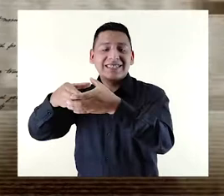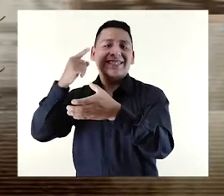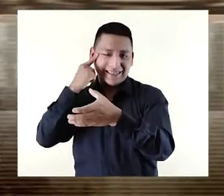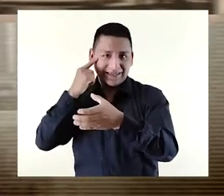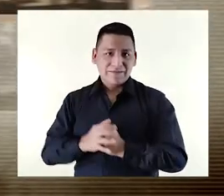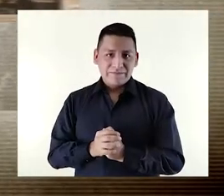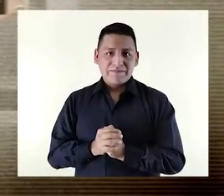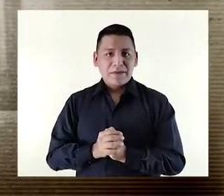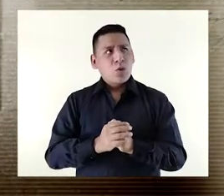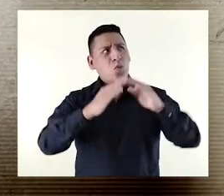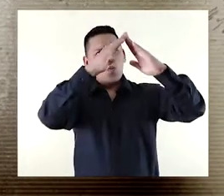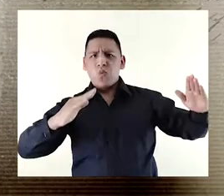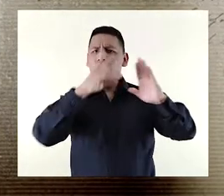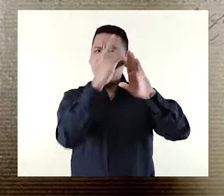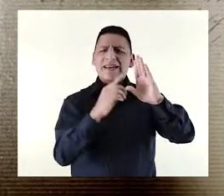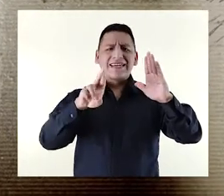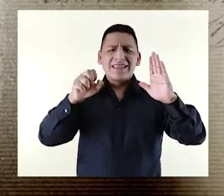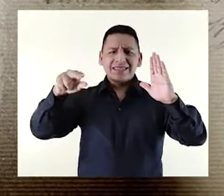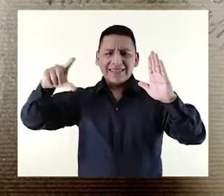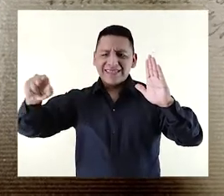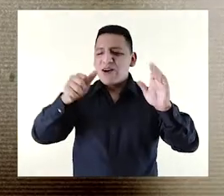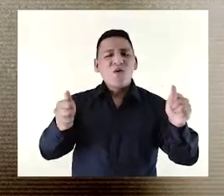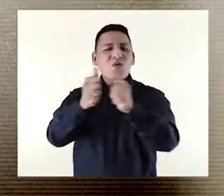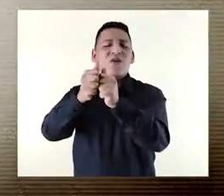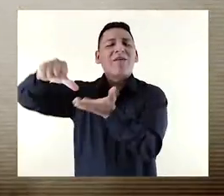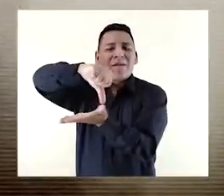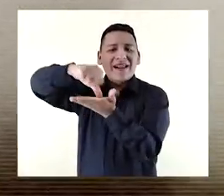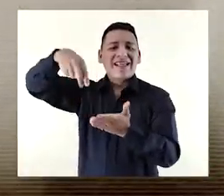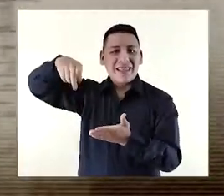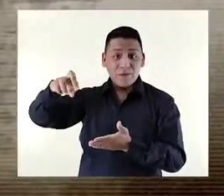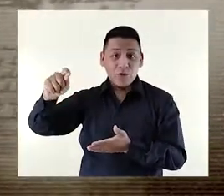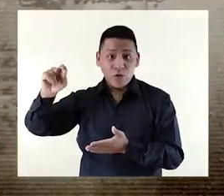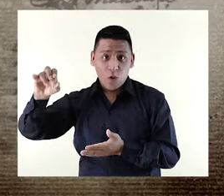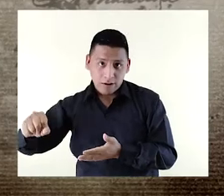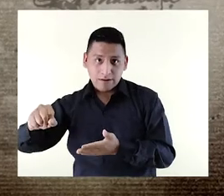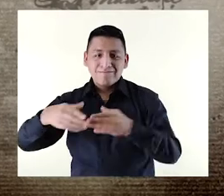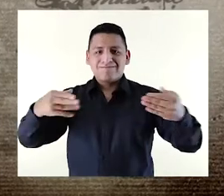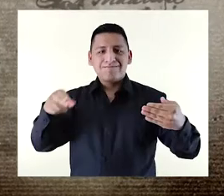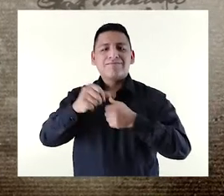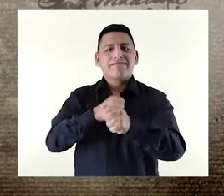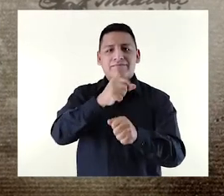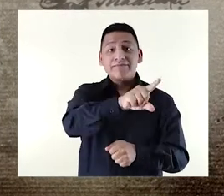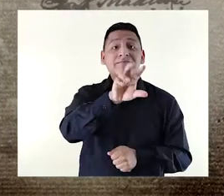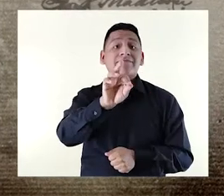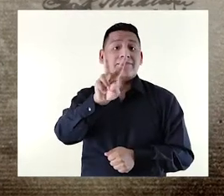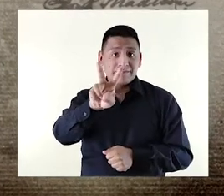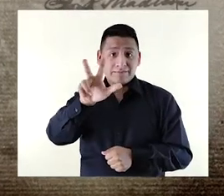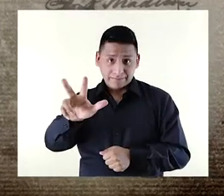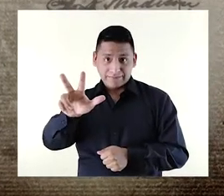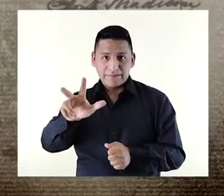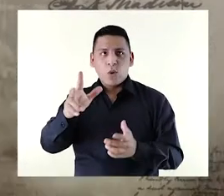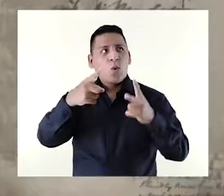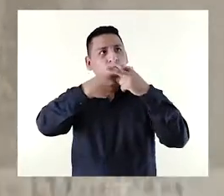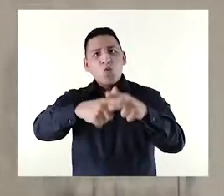china. El palacete de estilo renacentista se ubicó a un costado del Parque Neptuno, inaugurándose en 1923. Desde